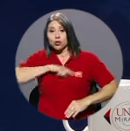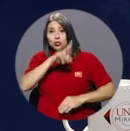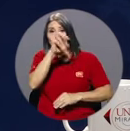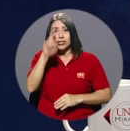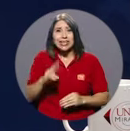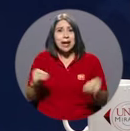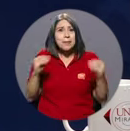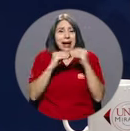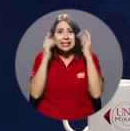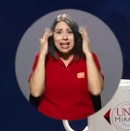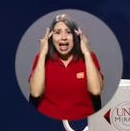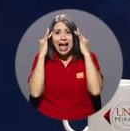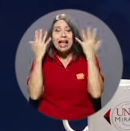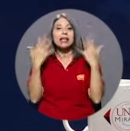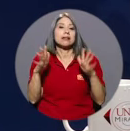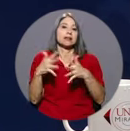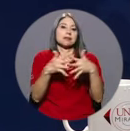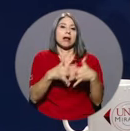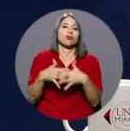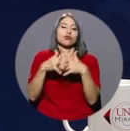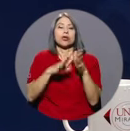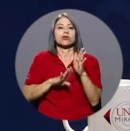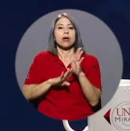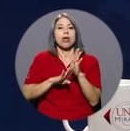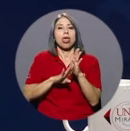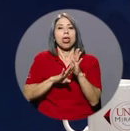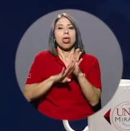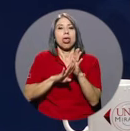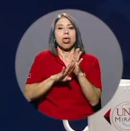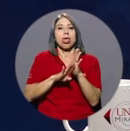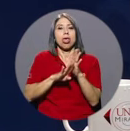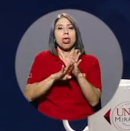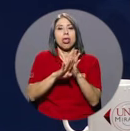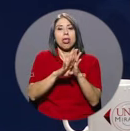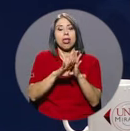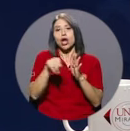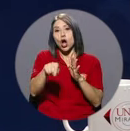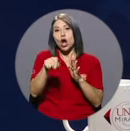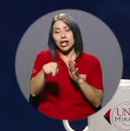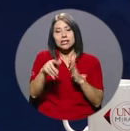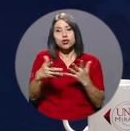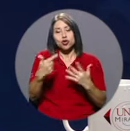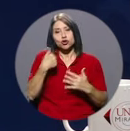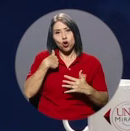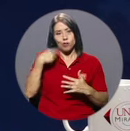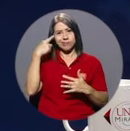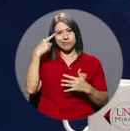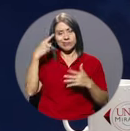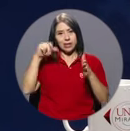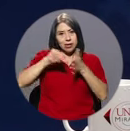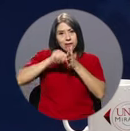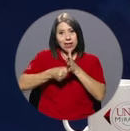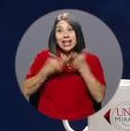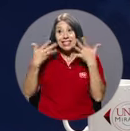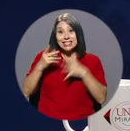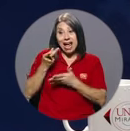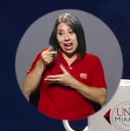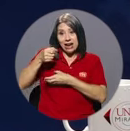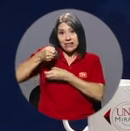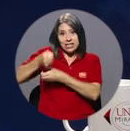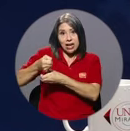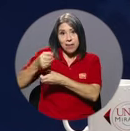tema de la desaceleración de Estados Unidos. Sí. Y con eso yo quisiera hacer hincapié porque incluso ya la Reserva Federal de Estados